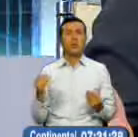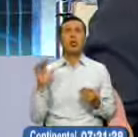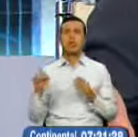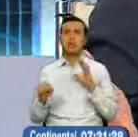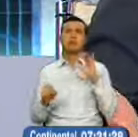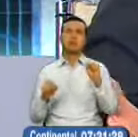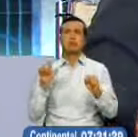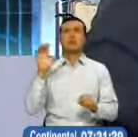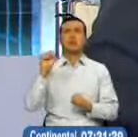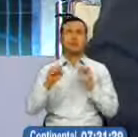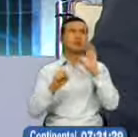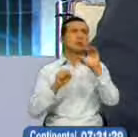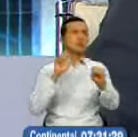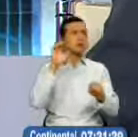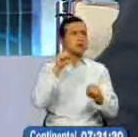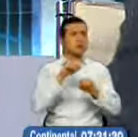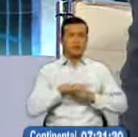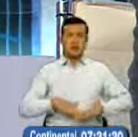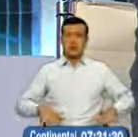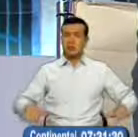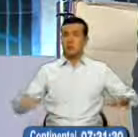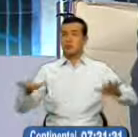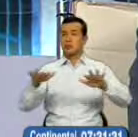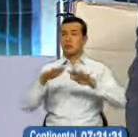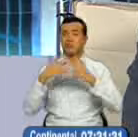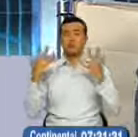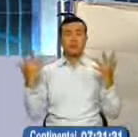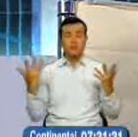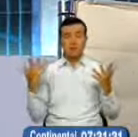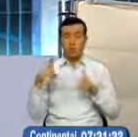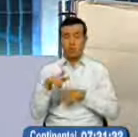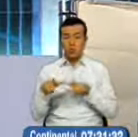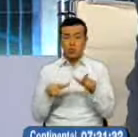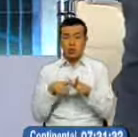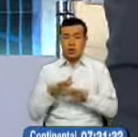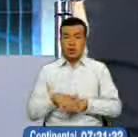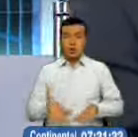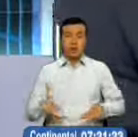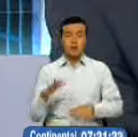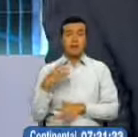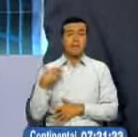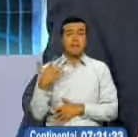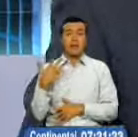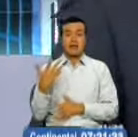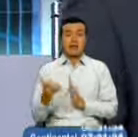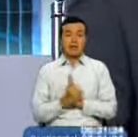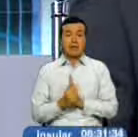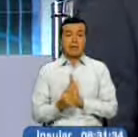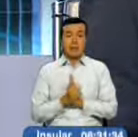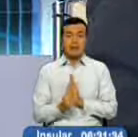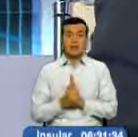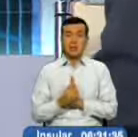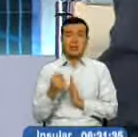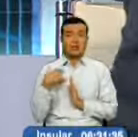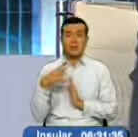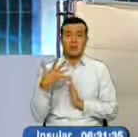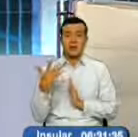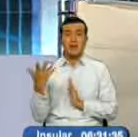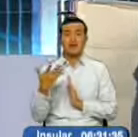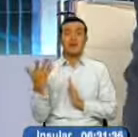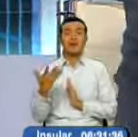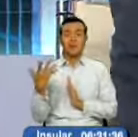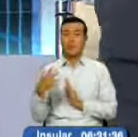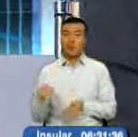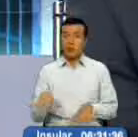cantonizaciones. Entonces tenemos cantones que no tienen la capacidad como para generar política pública, como para